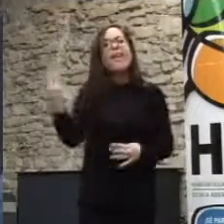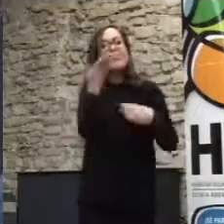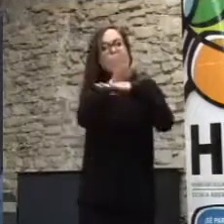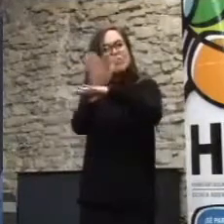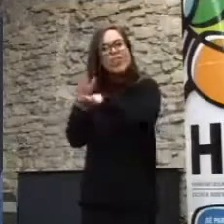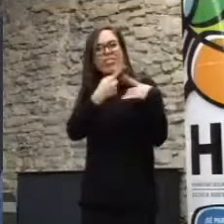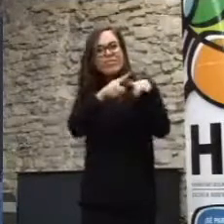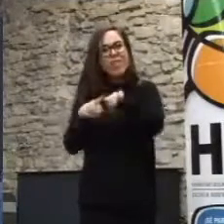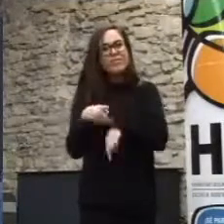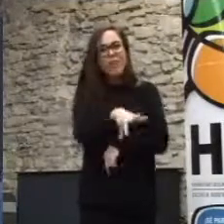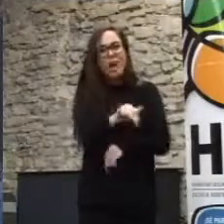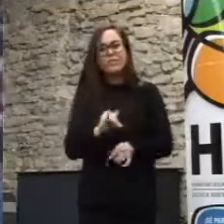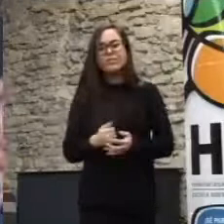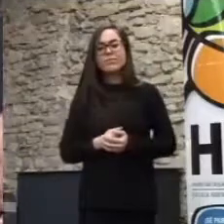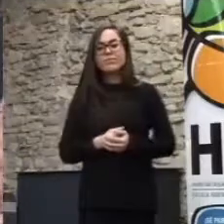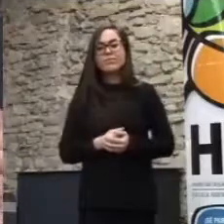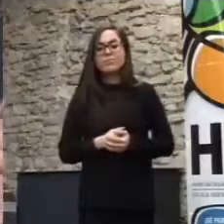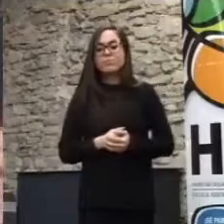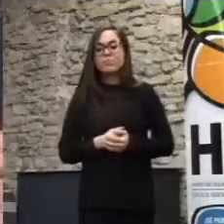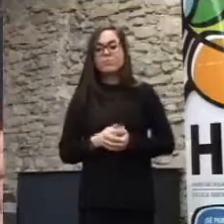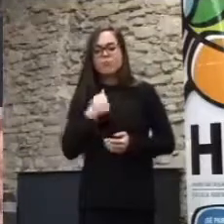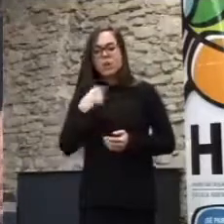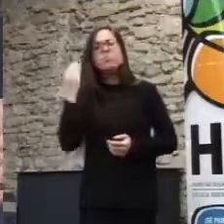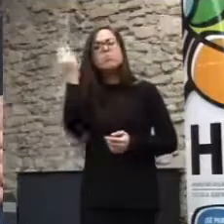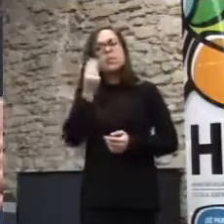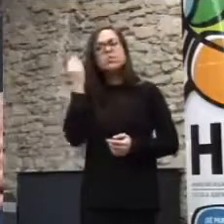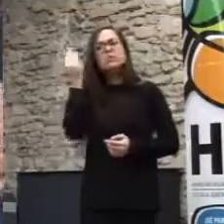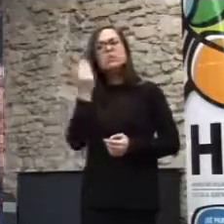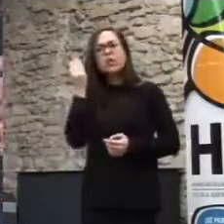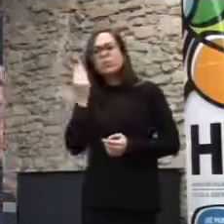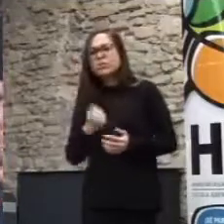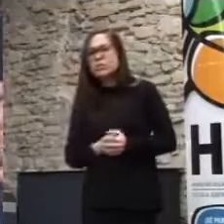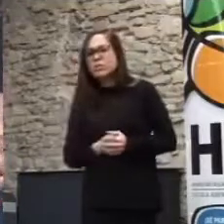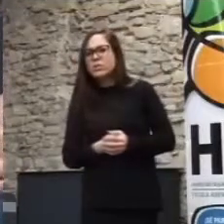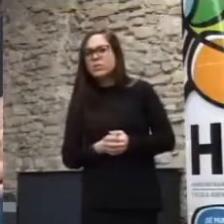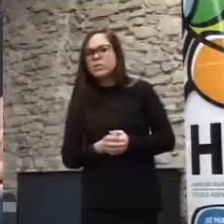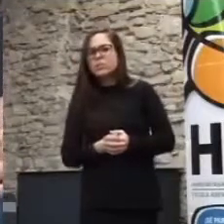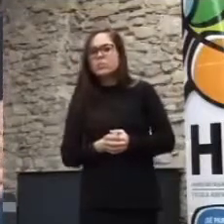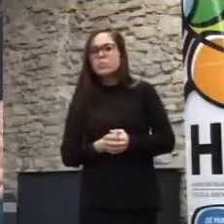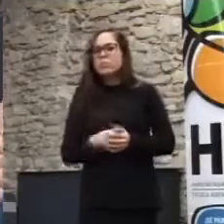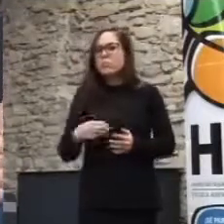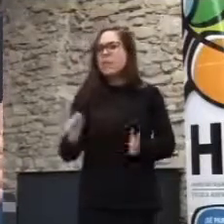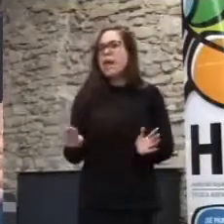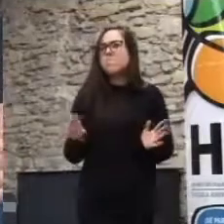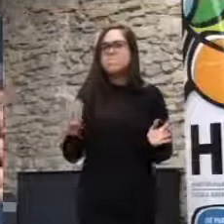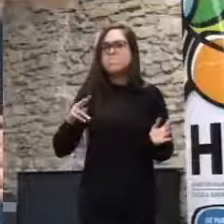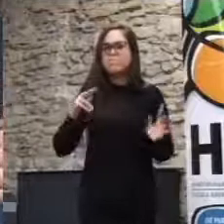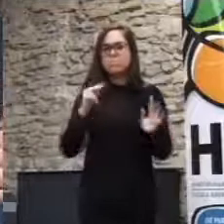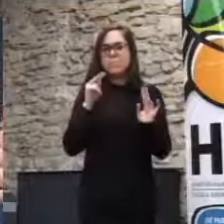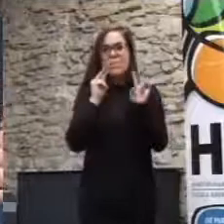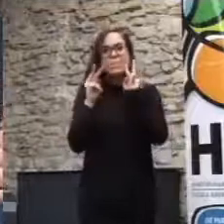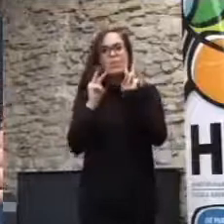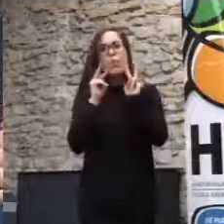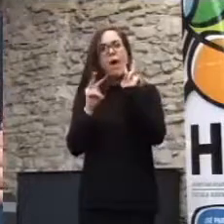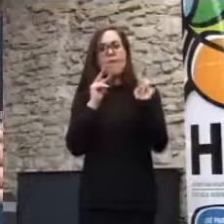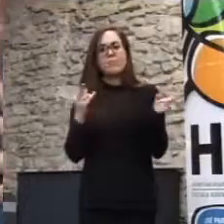diferentes, y bueno, ahí estamos los medios locales, yo creo que para, no para apoyar o para no, pero sí para hacer visibles